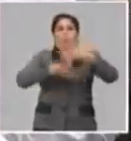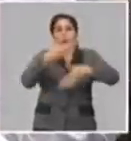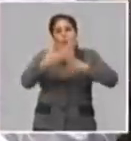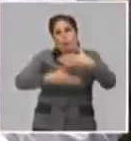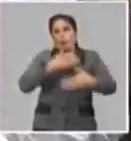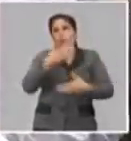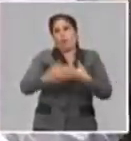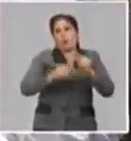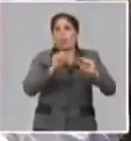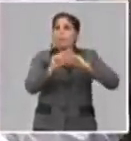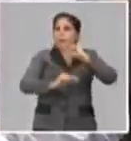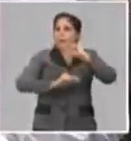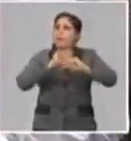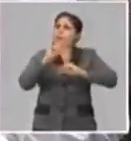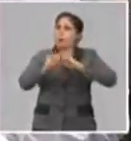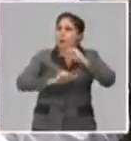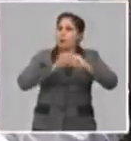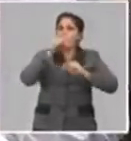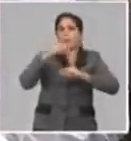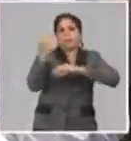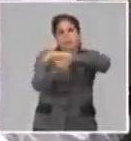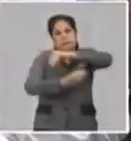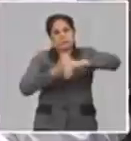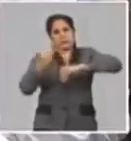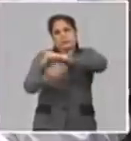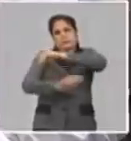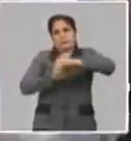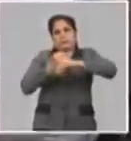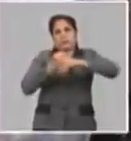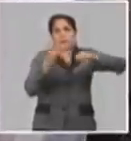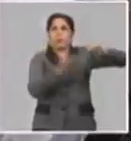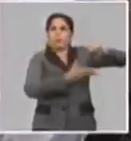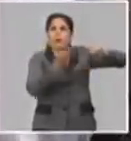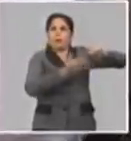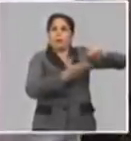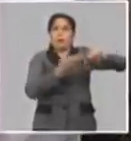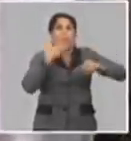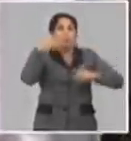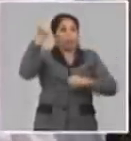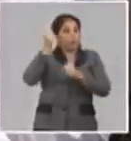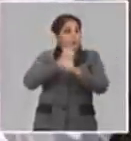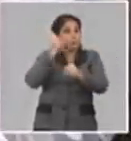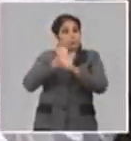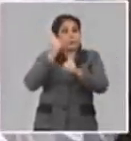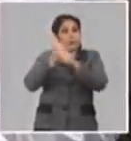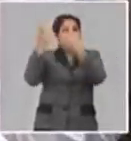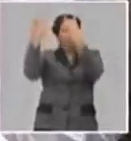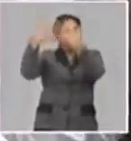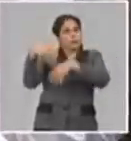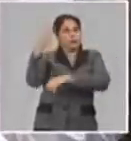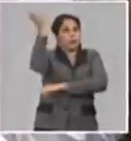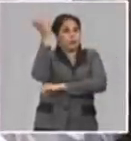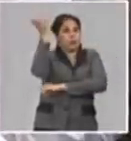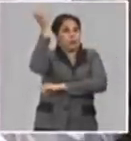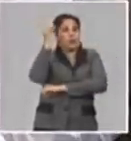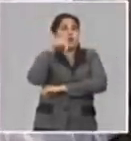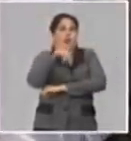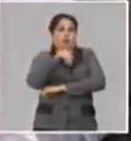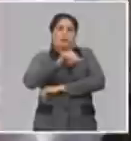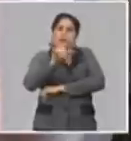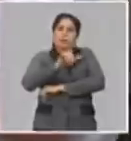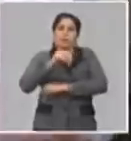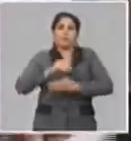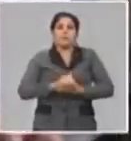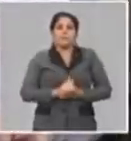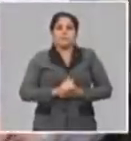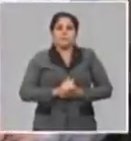que incorporar algunas transformaciones en el sentido de incrementar la eficiencia y la productividad en ese sector. O